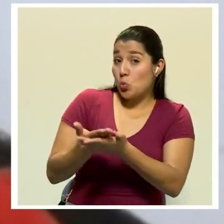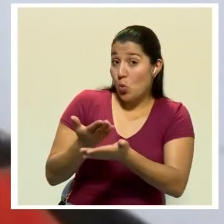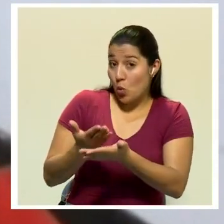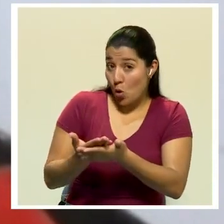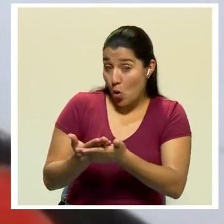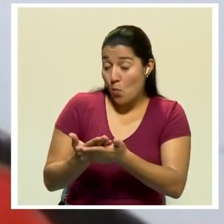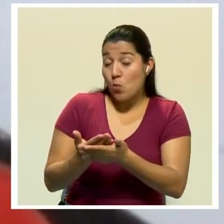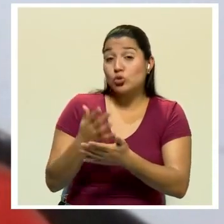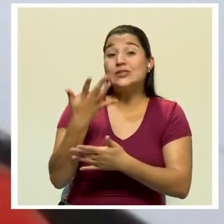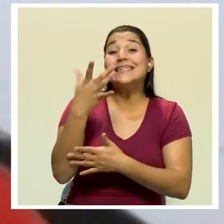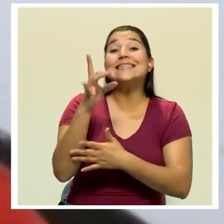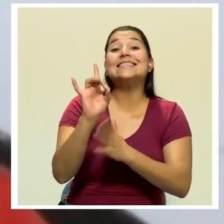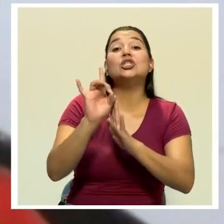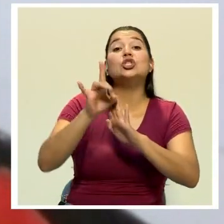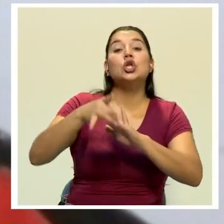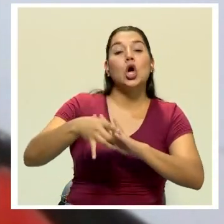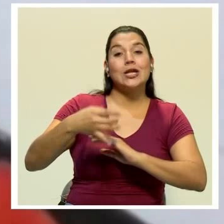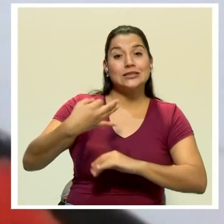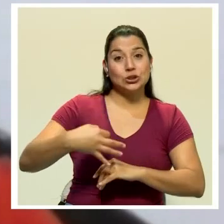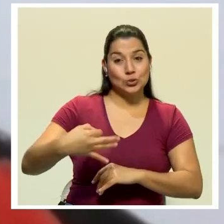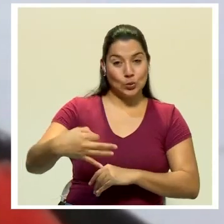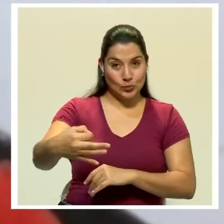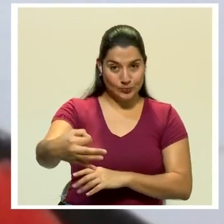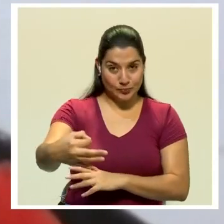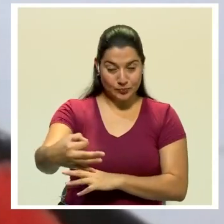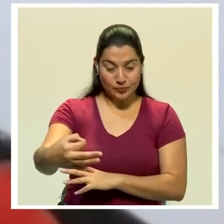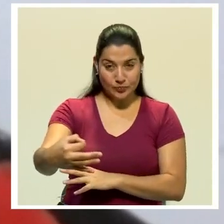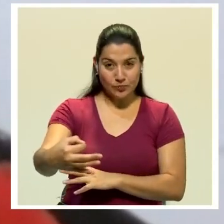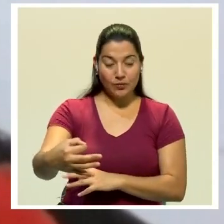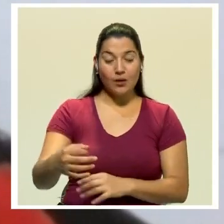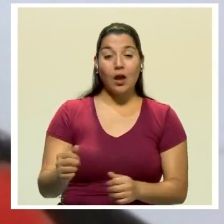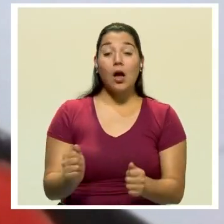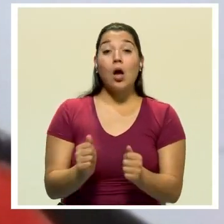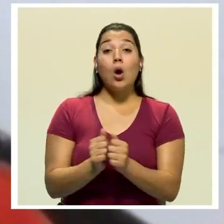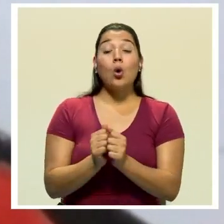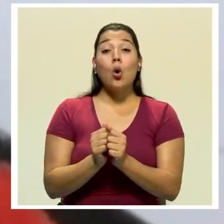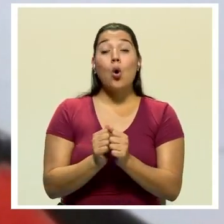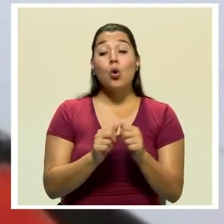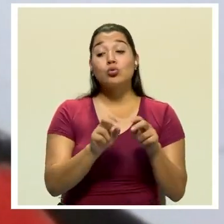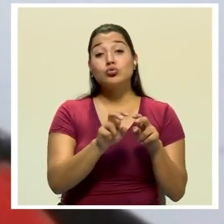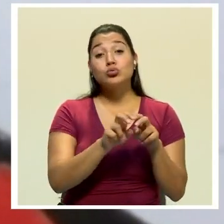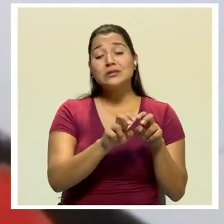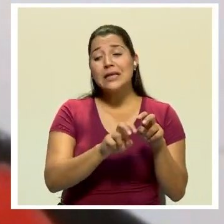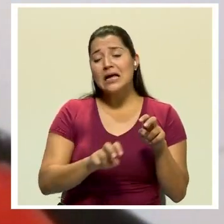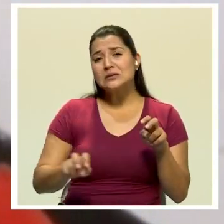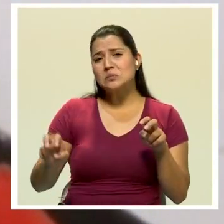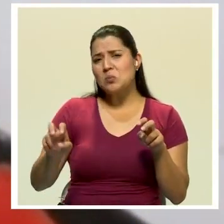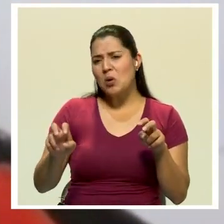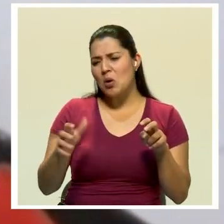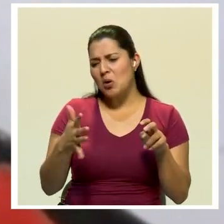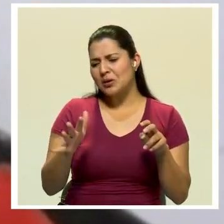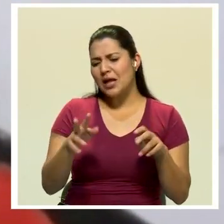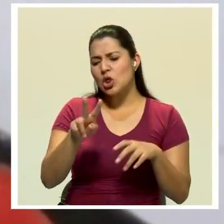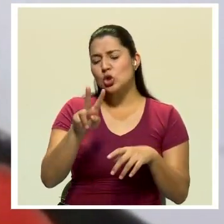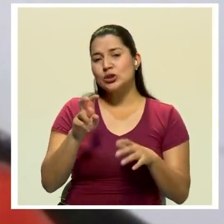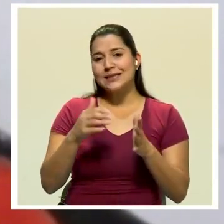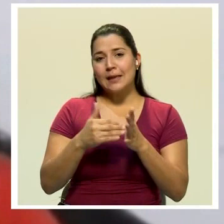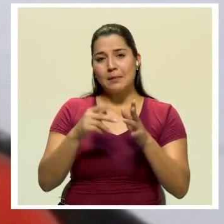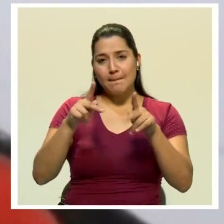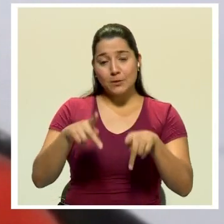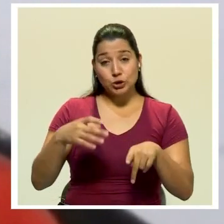de 18 horas diarias, con un transporte de cerca de 200,000